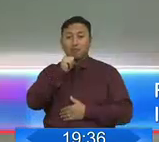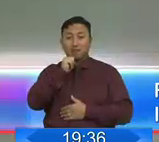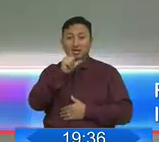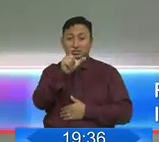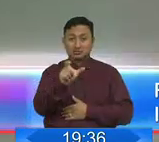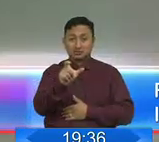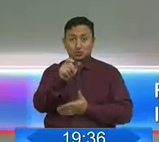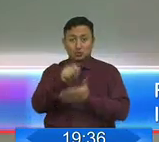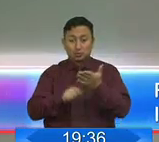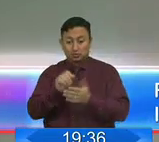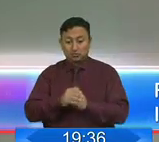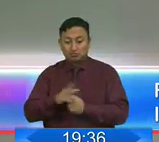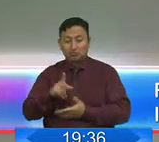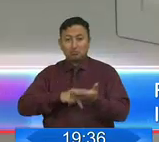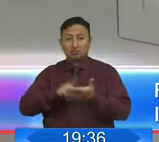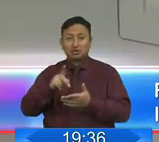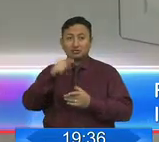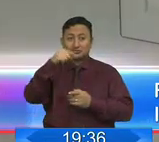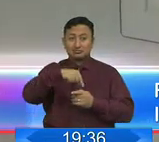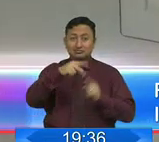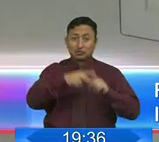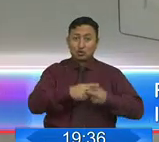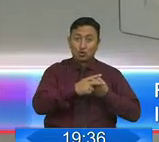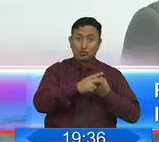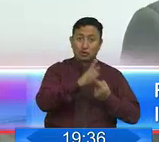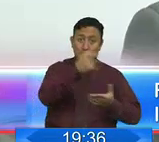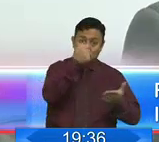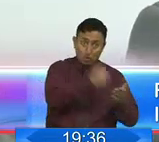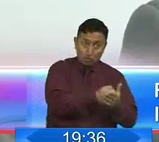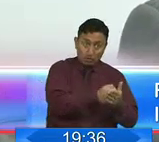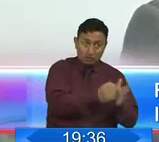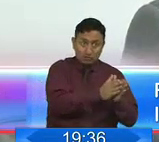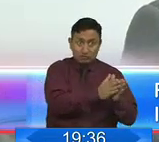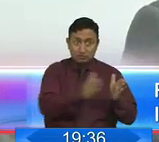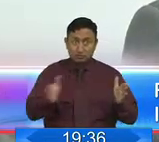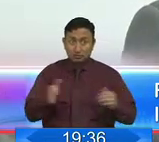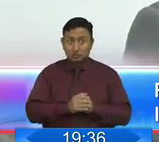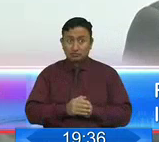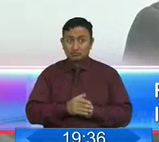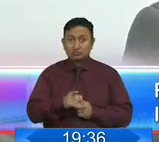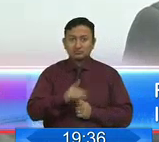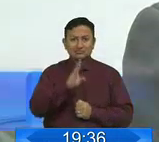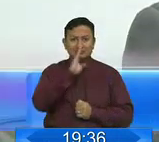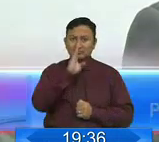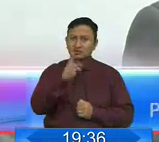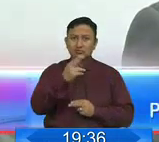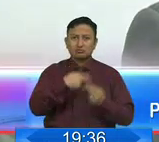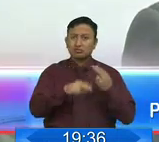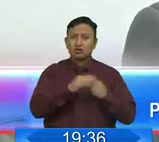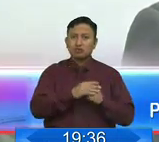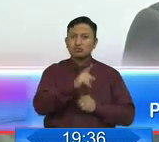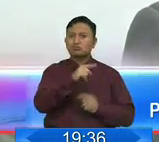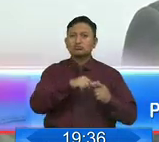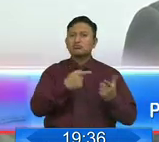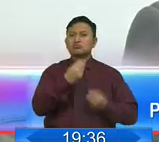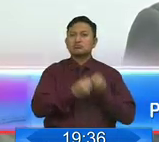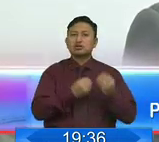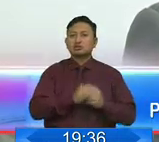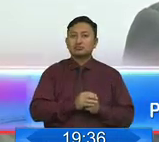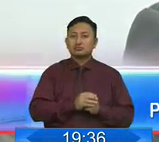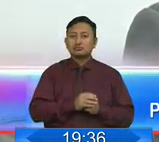crédito se cancele desde la fecha de realizado el consumo. En realidad siempre se ha cobrado así. El negocio de tarjetas de crédito lo que hace es